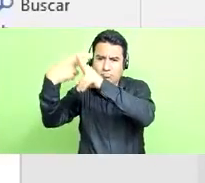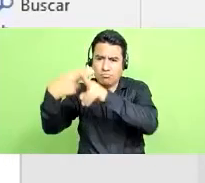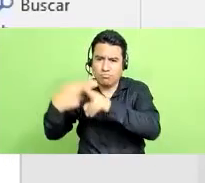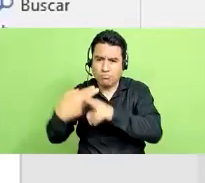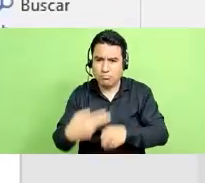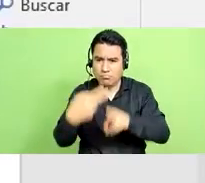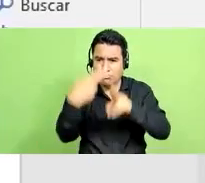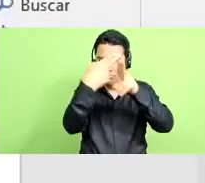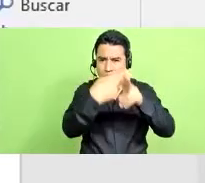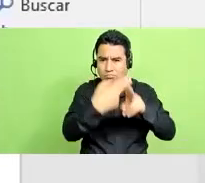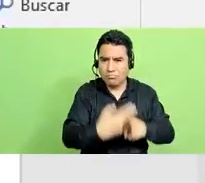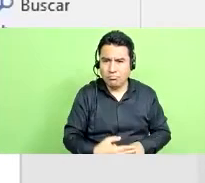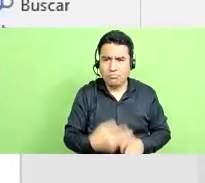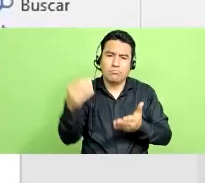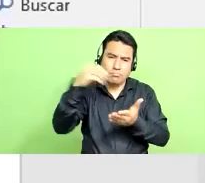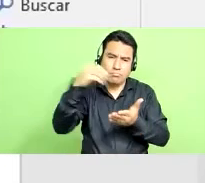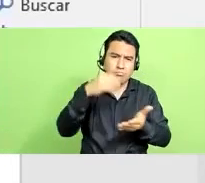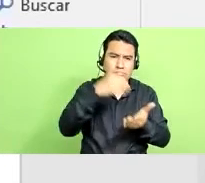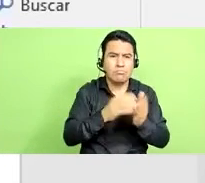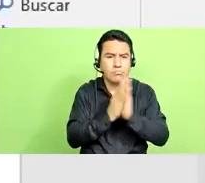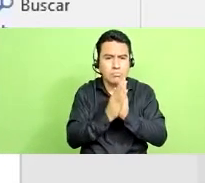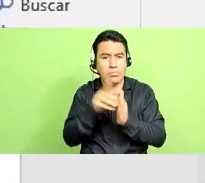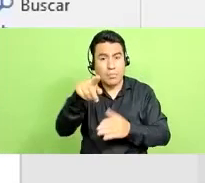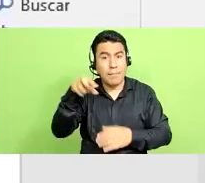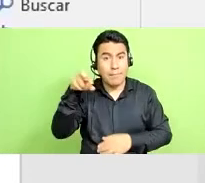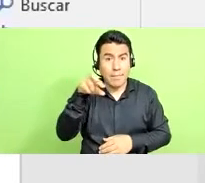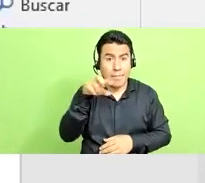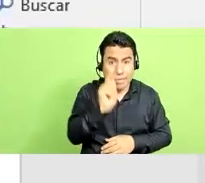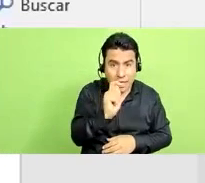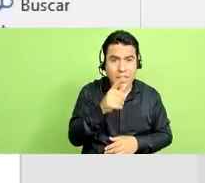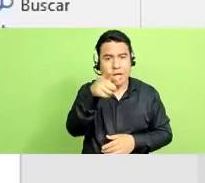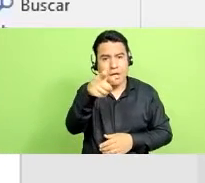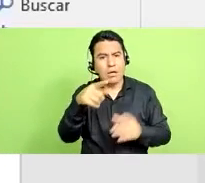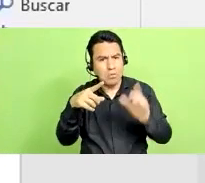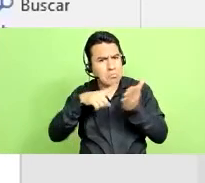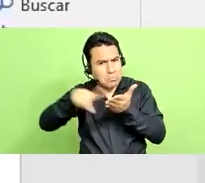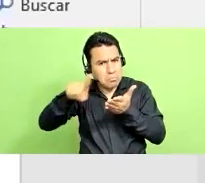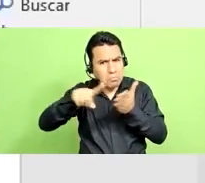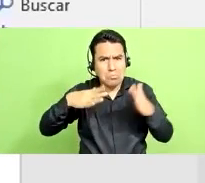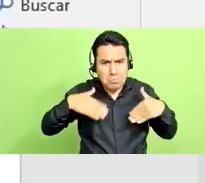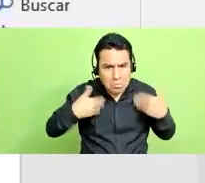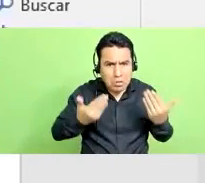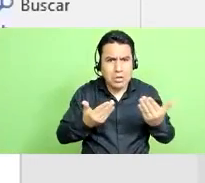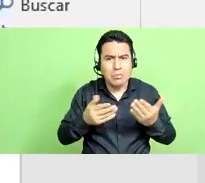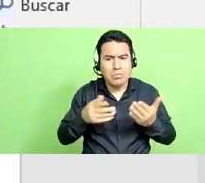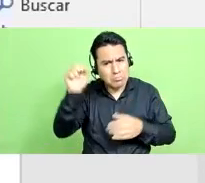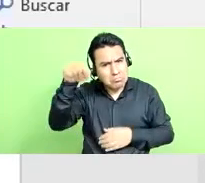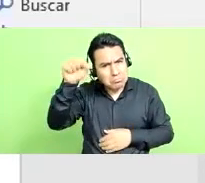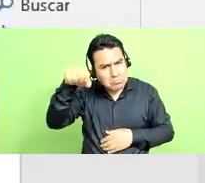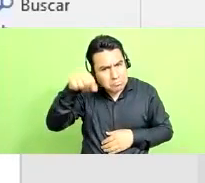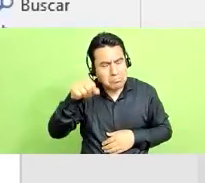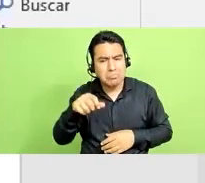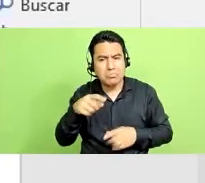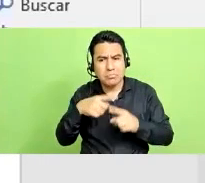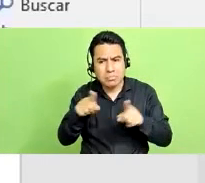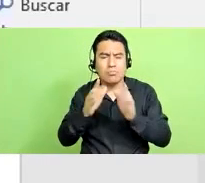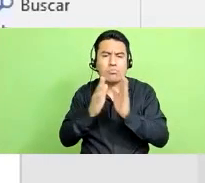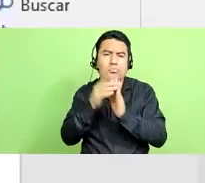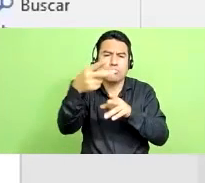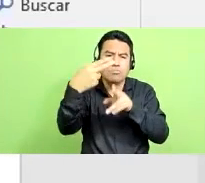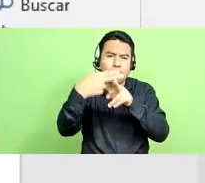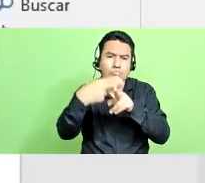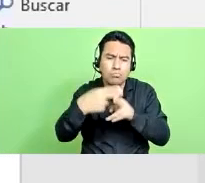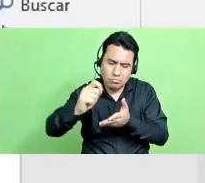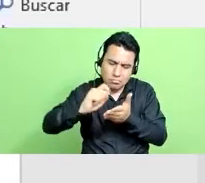por favor todos los materiales están accesibles en estos momentos el link también está accesible y por